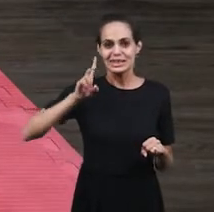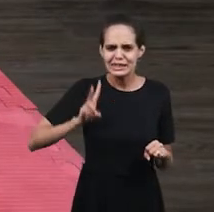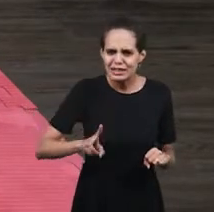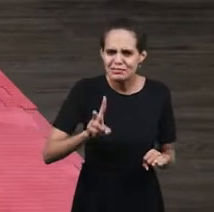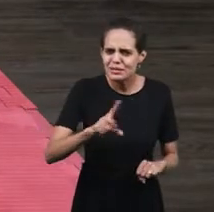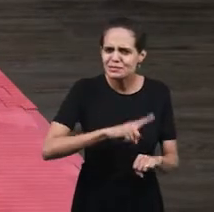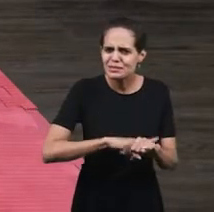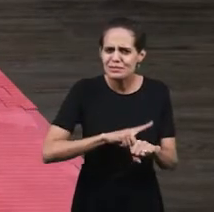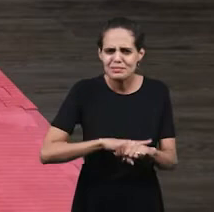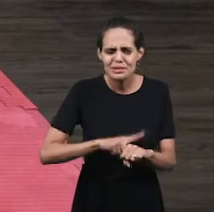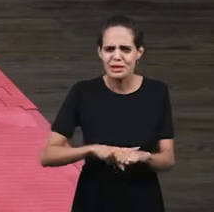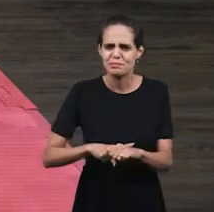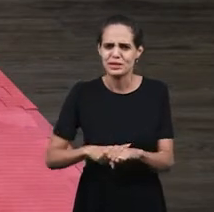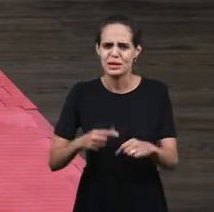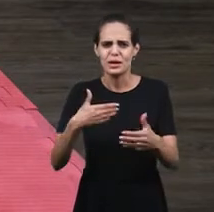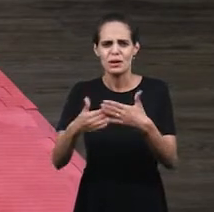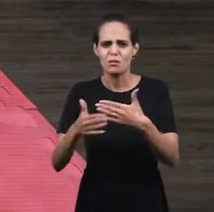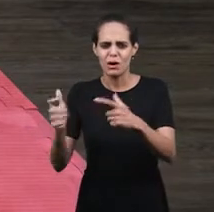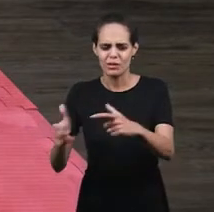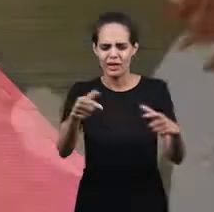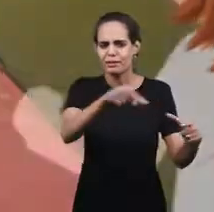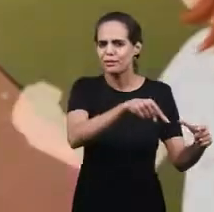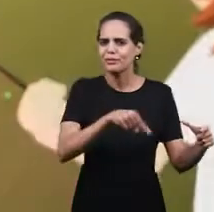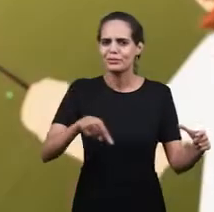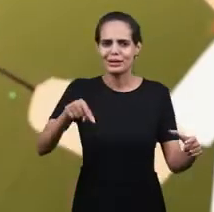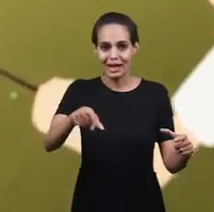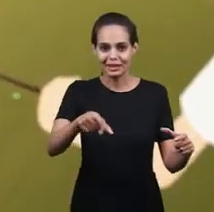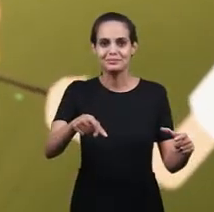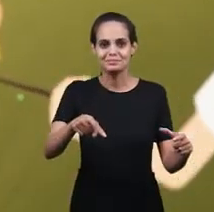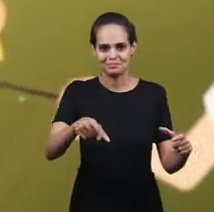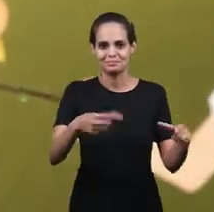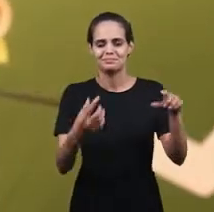tiempo, donde sea que estén.